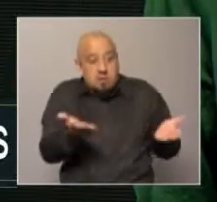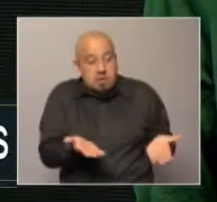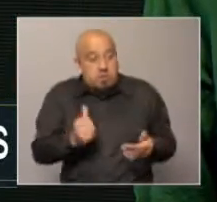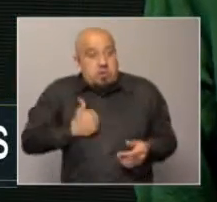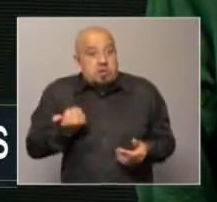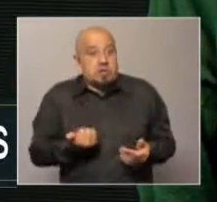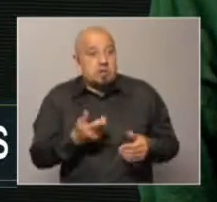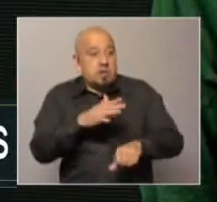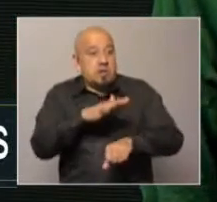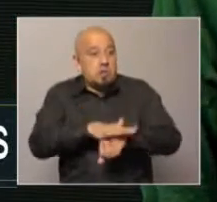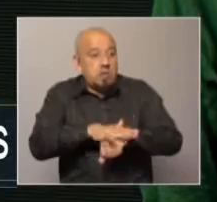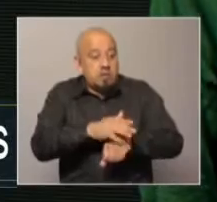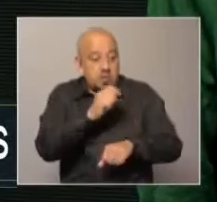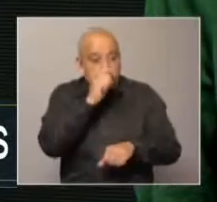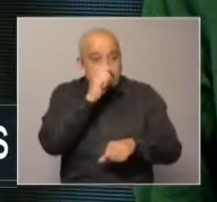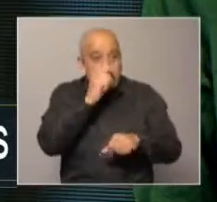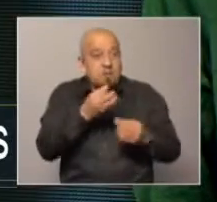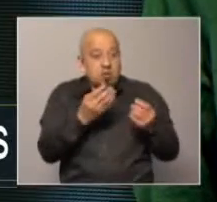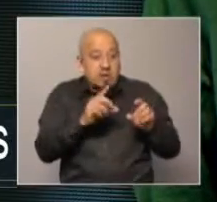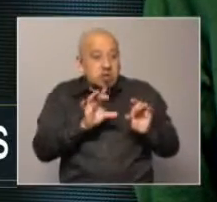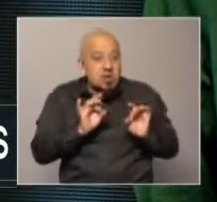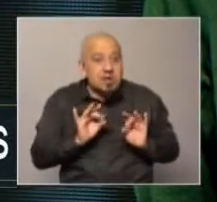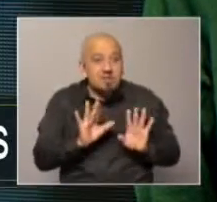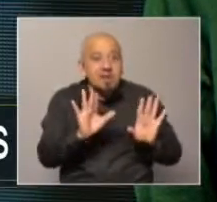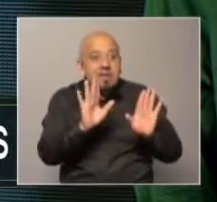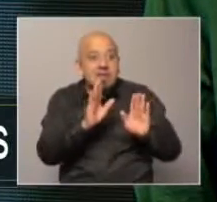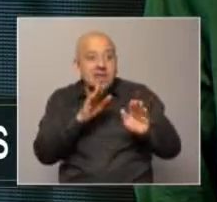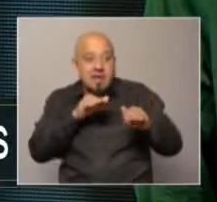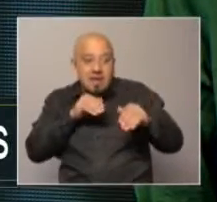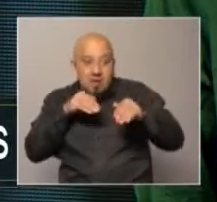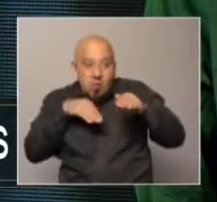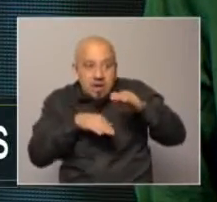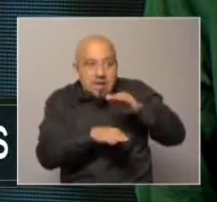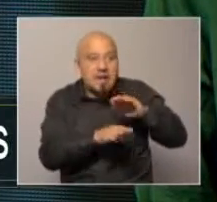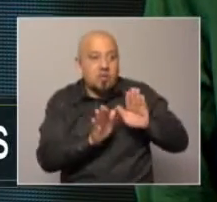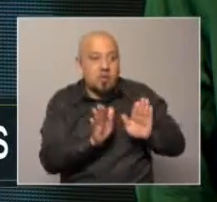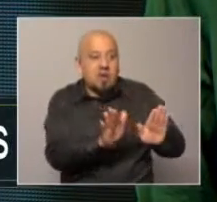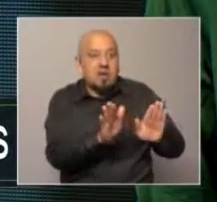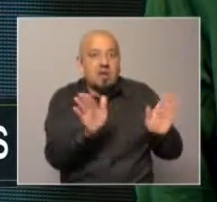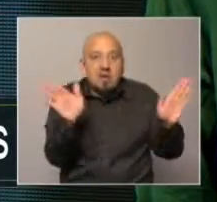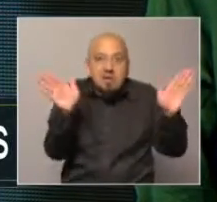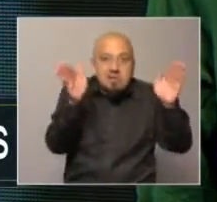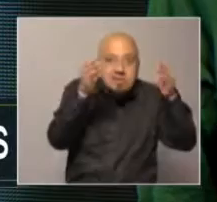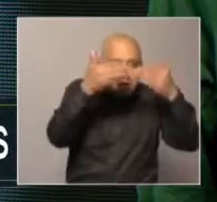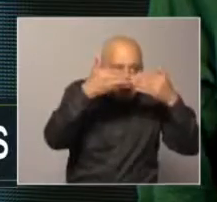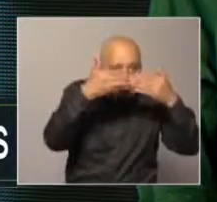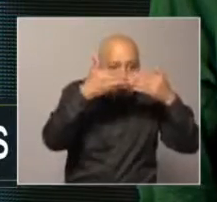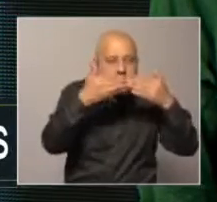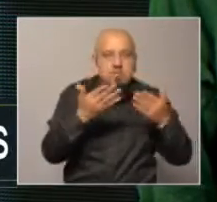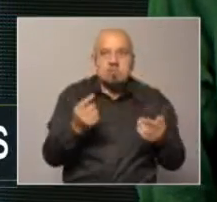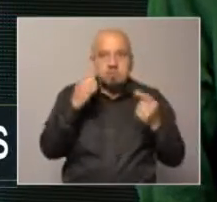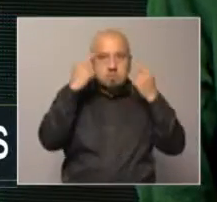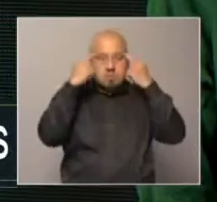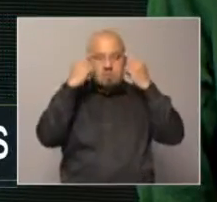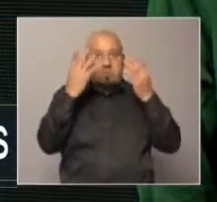sea simplemente el encierro. Porque el encierro lo que trae es lo que estaban explicando ustedes, uh-huh. mayor conflictividad incluso